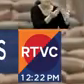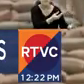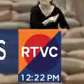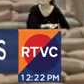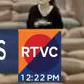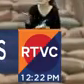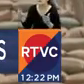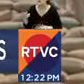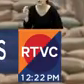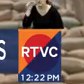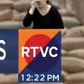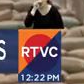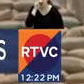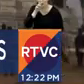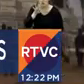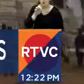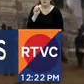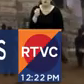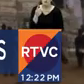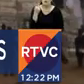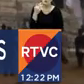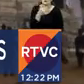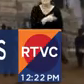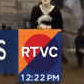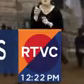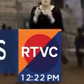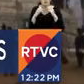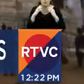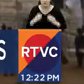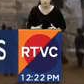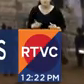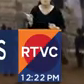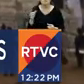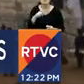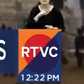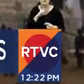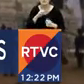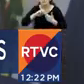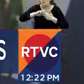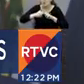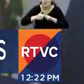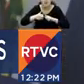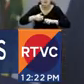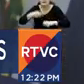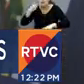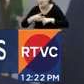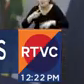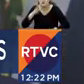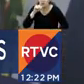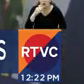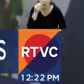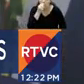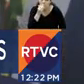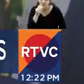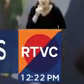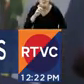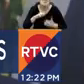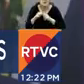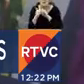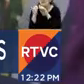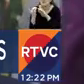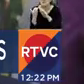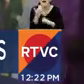donde 9,2 millones de sus ciudadanos enfrentan agudos niveles de inseguridad alimentaria debido a conflictos